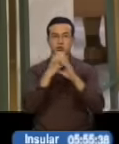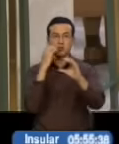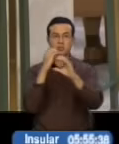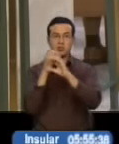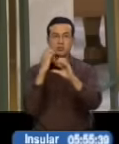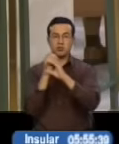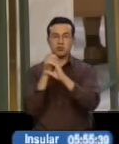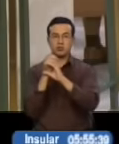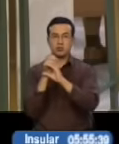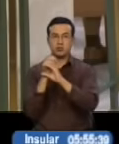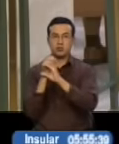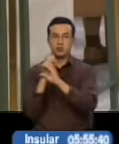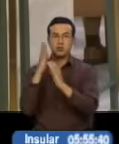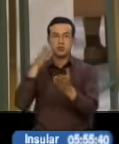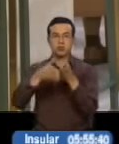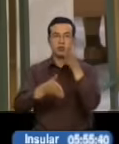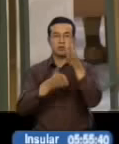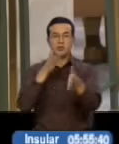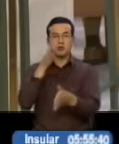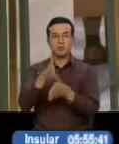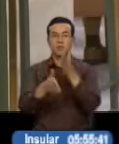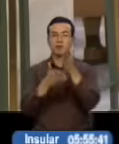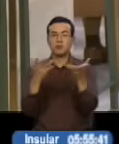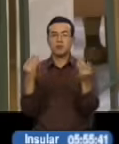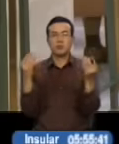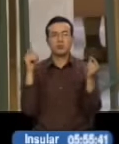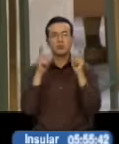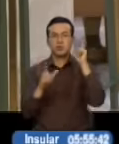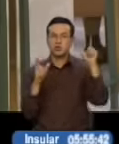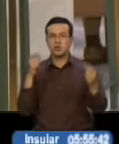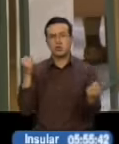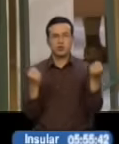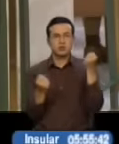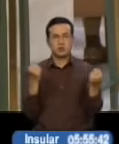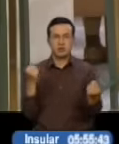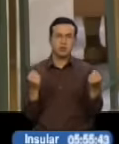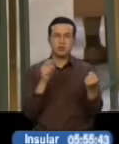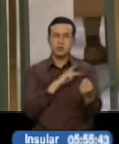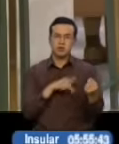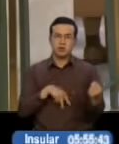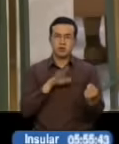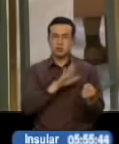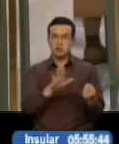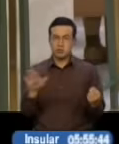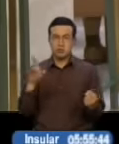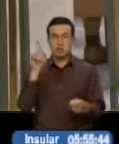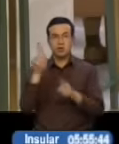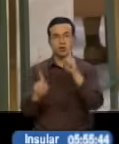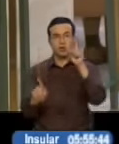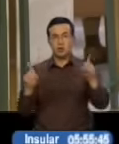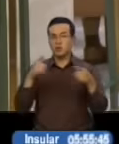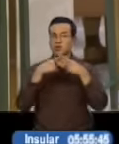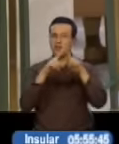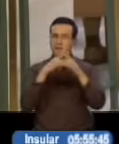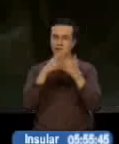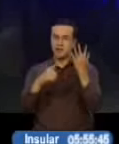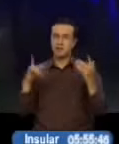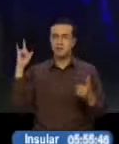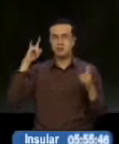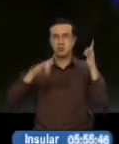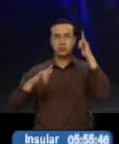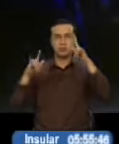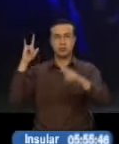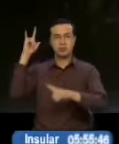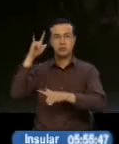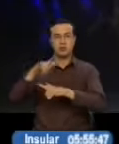mediante vía terrestre, por supuesto, sino también muchísimos hinchas que en vehículos personales y también mediante las diferentes aerolíneas comerciales